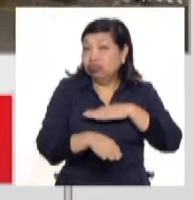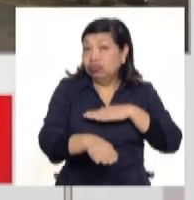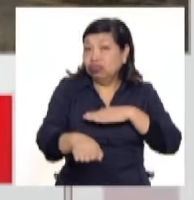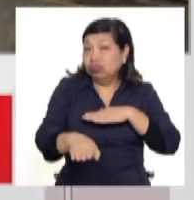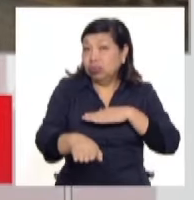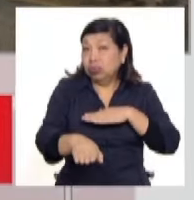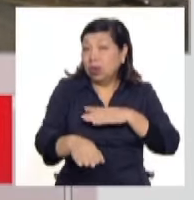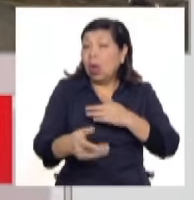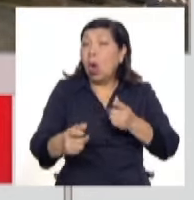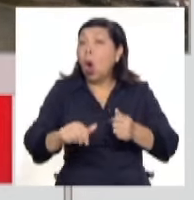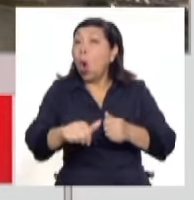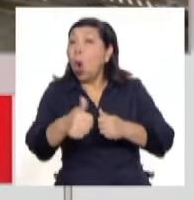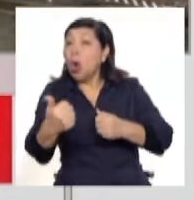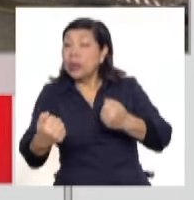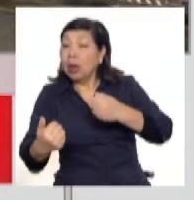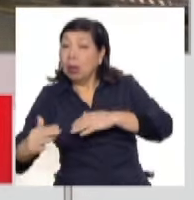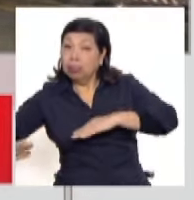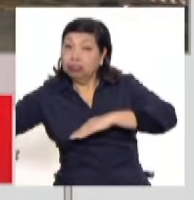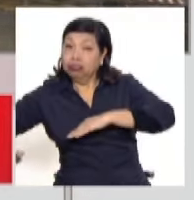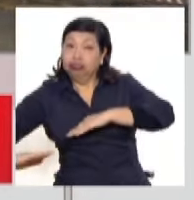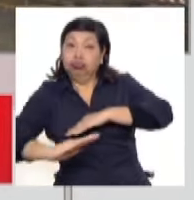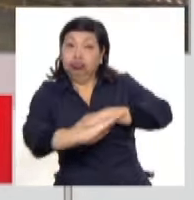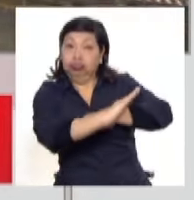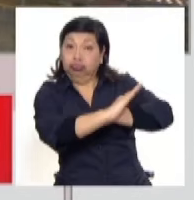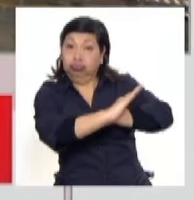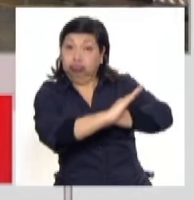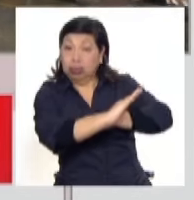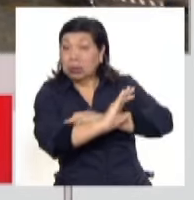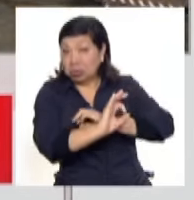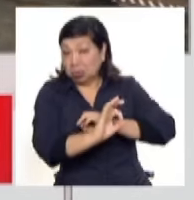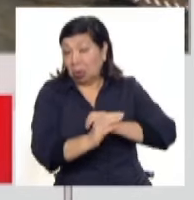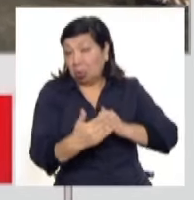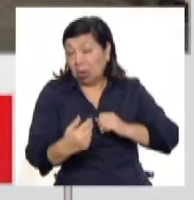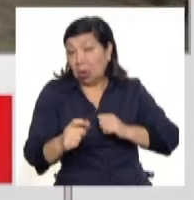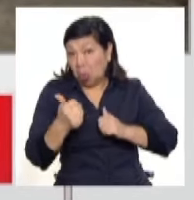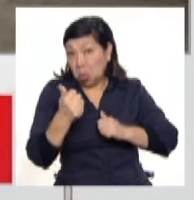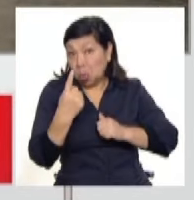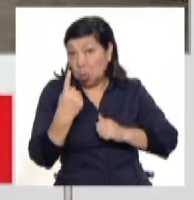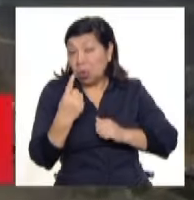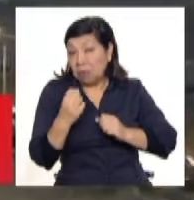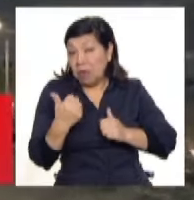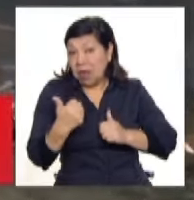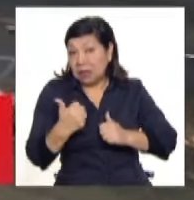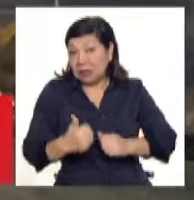la subida de Bertolotto que está en paralelo sí estaría habilitada.